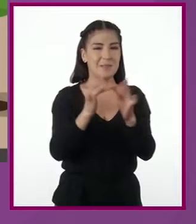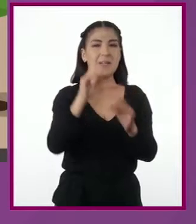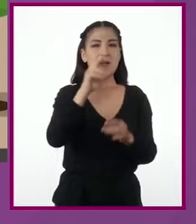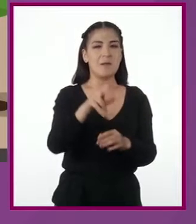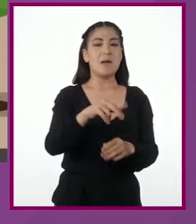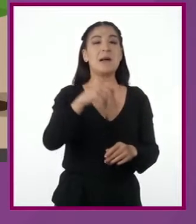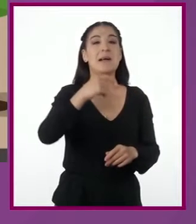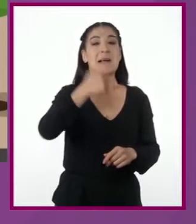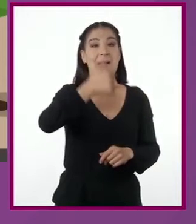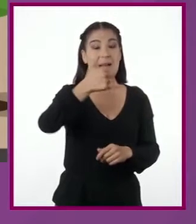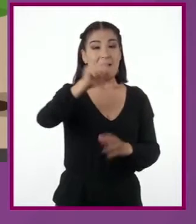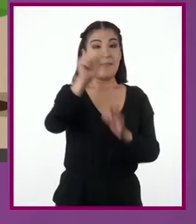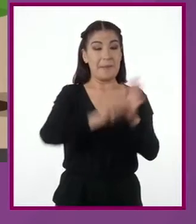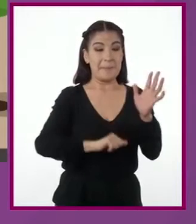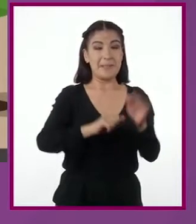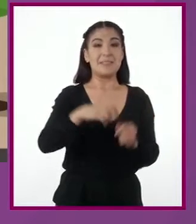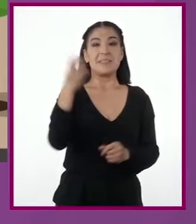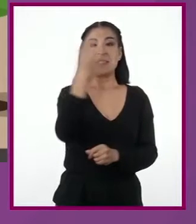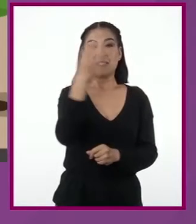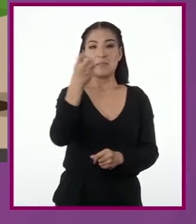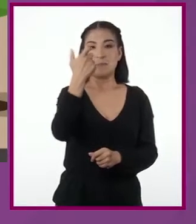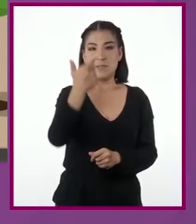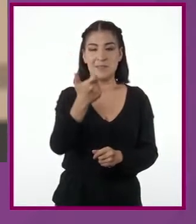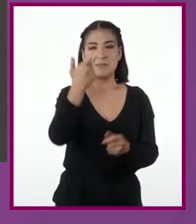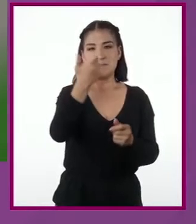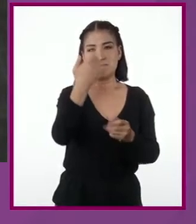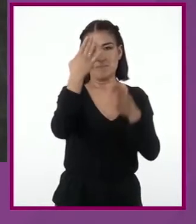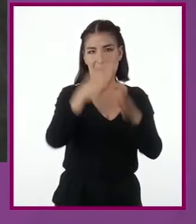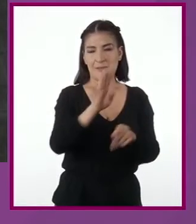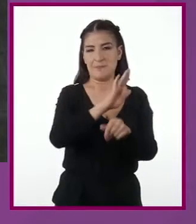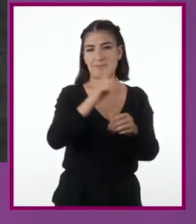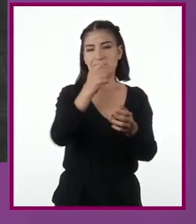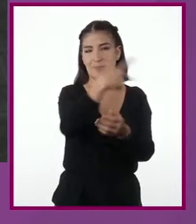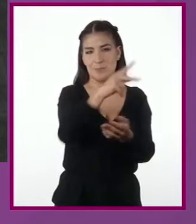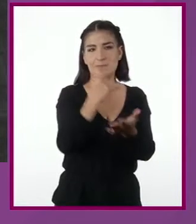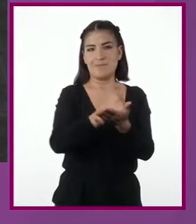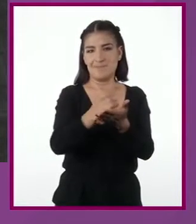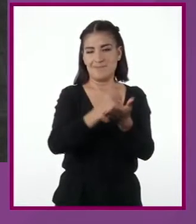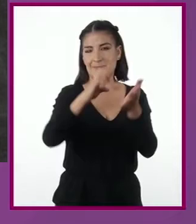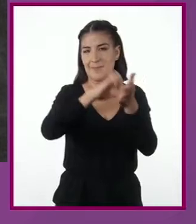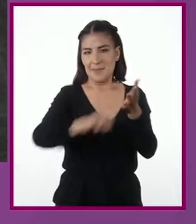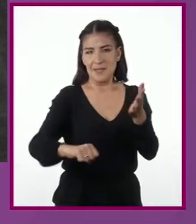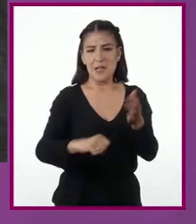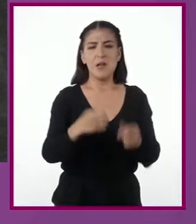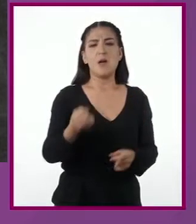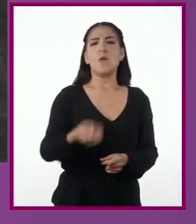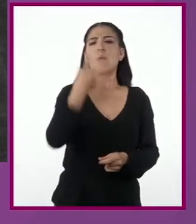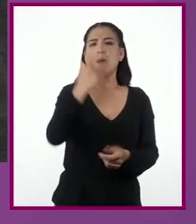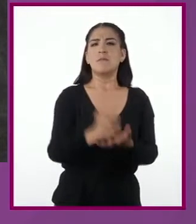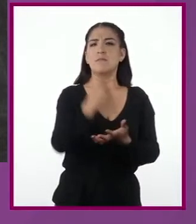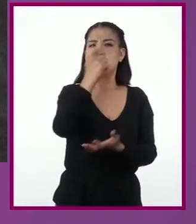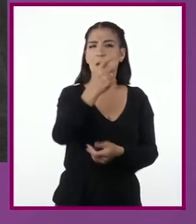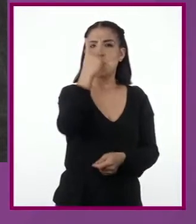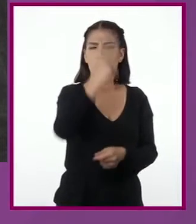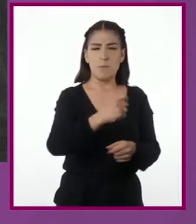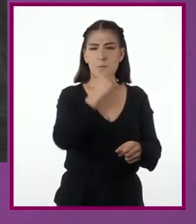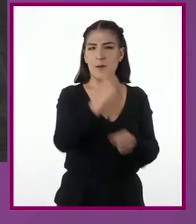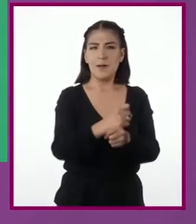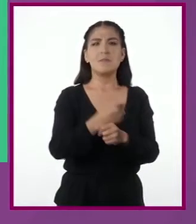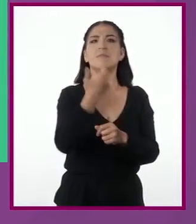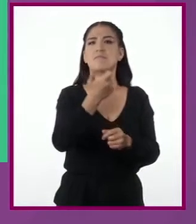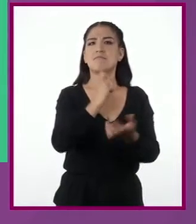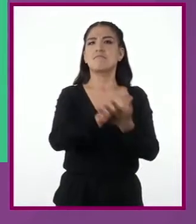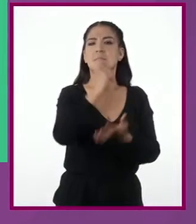le cobrará 300 pesos que descontará de su cuenta bancaria. ¿Cuánto dinero habrá pagado después de un año?